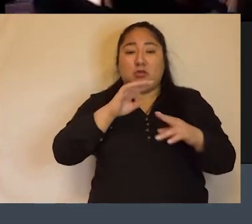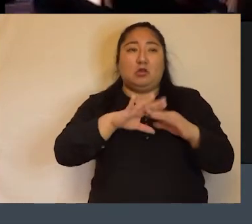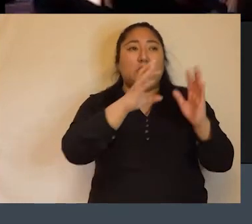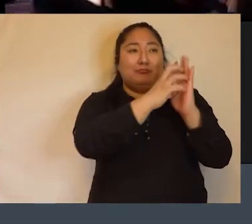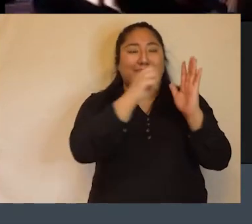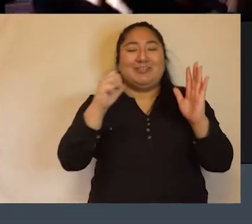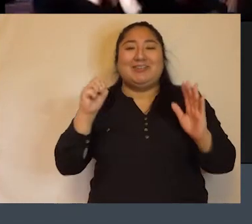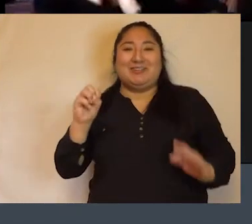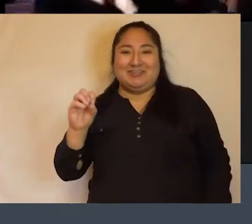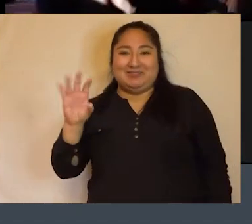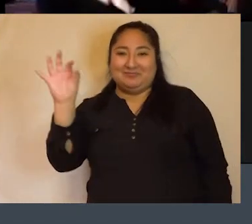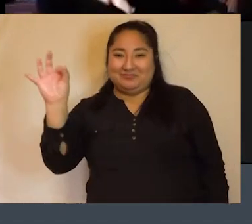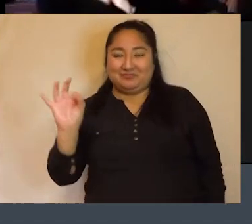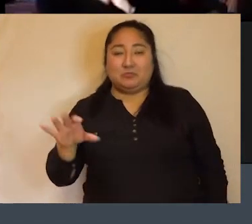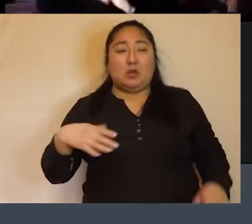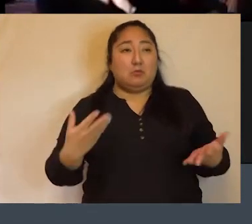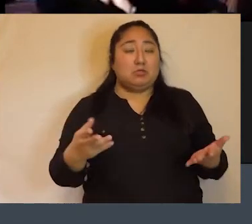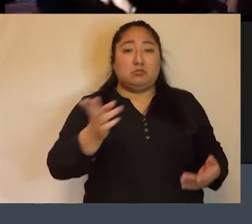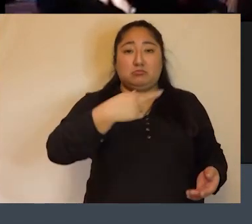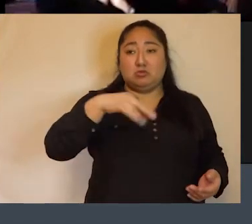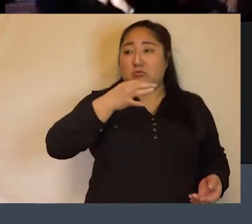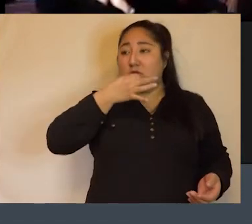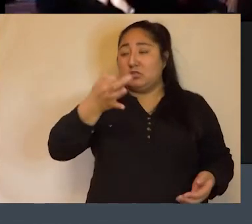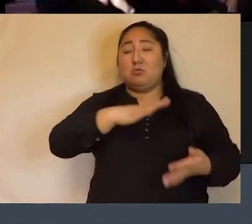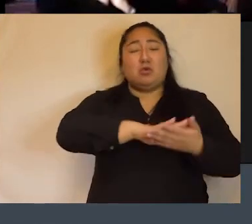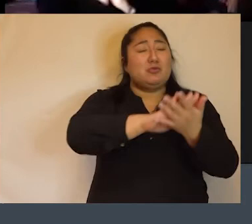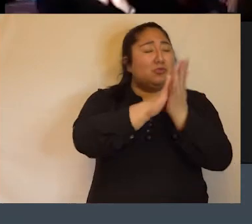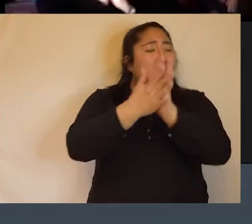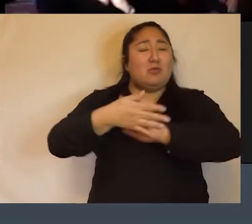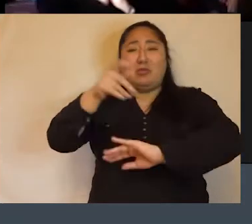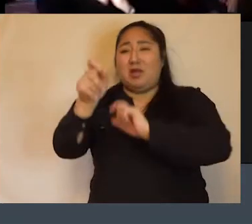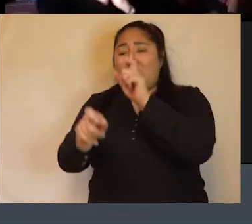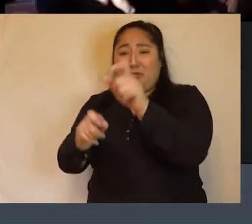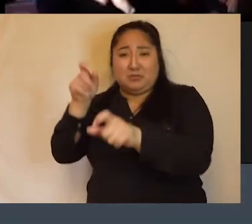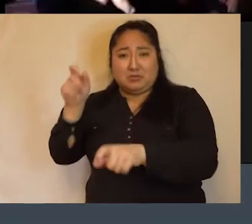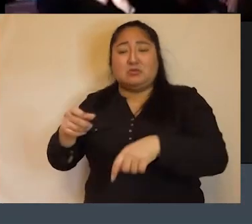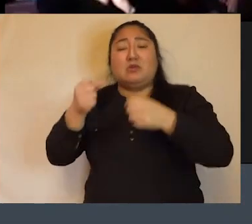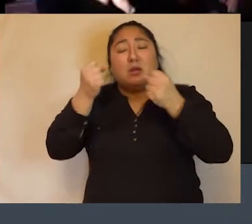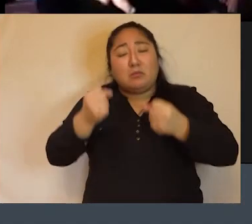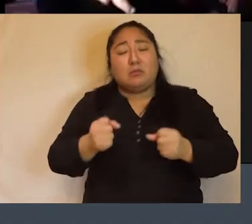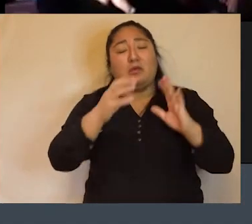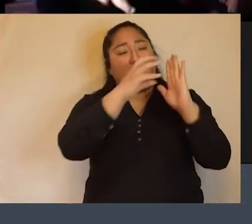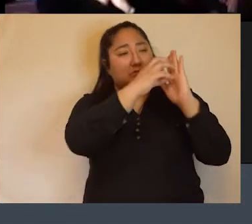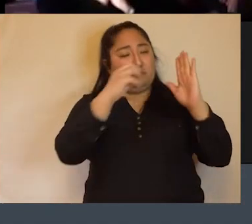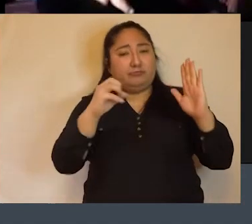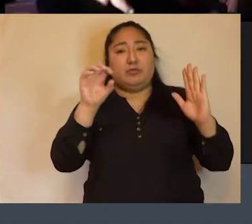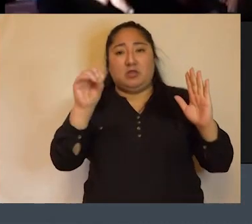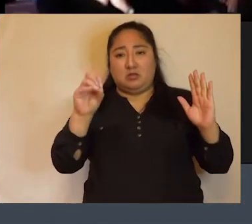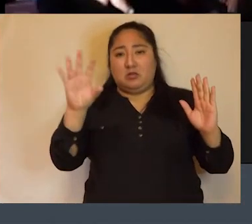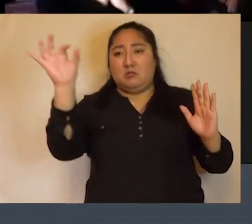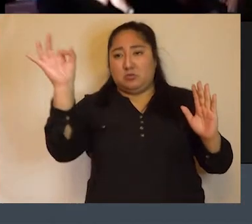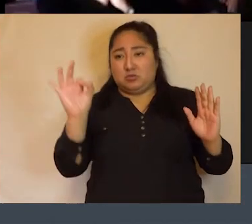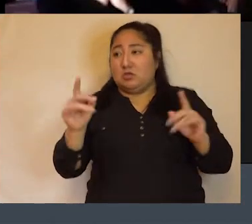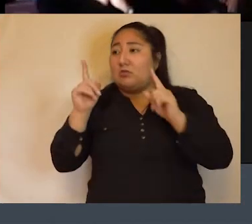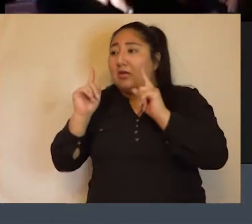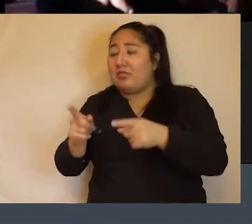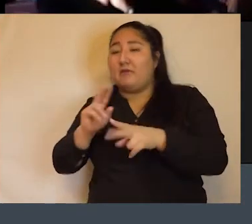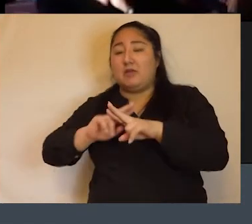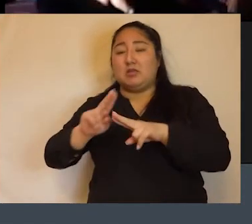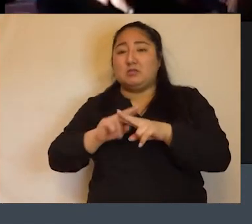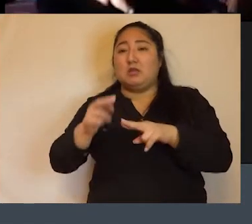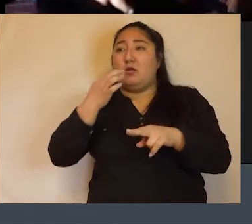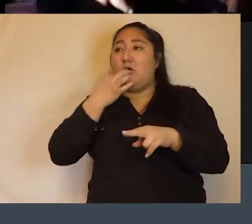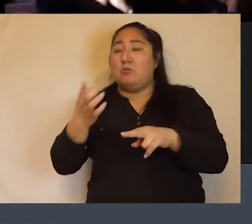el hecho de haber hecho el retiro. Por eso es que nosotros decimos que todo el mundo debe efectuar el retiro, ¿ya?